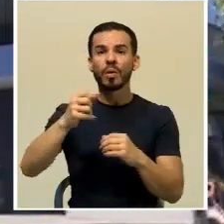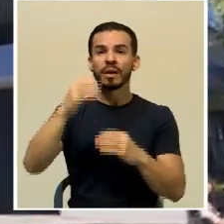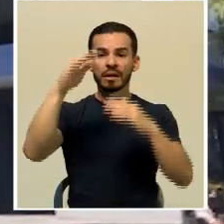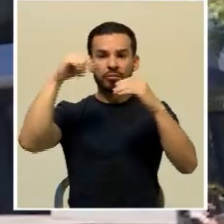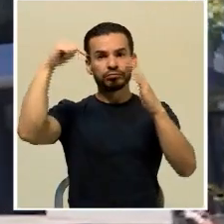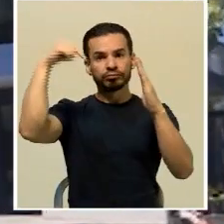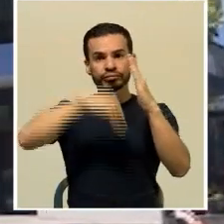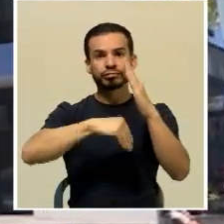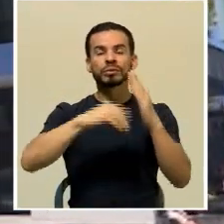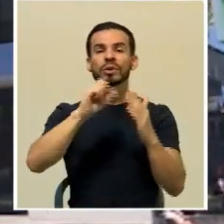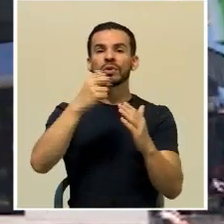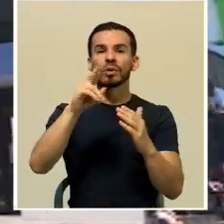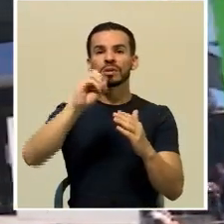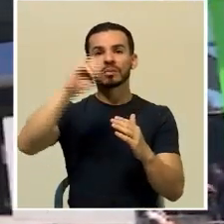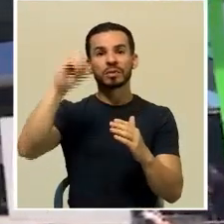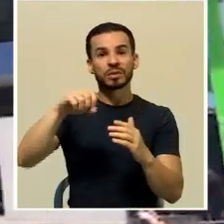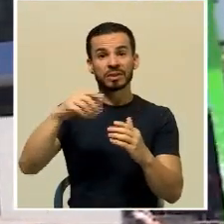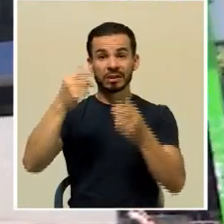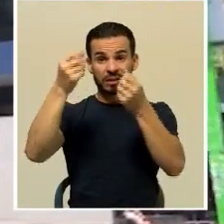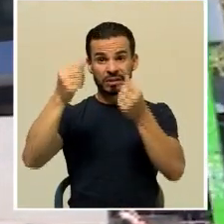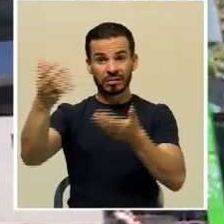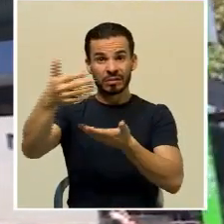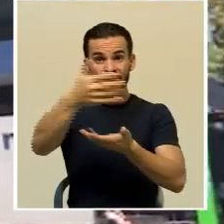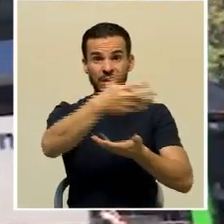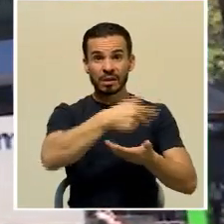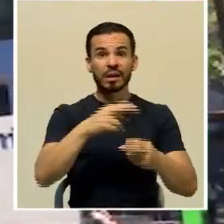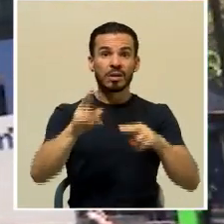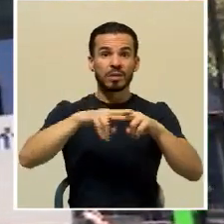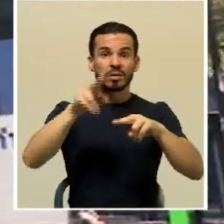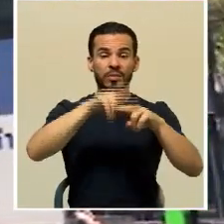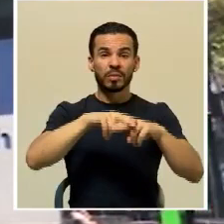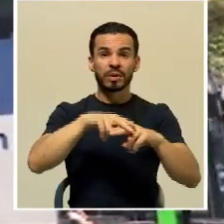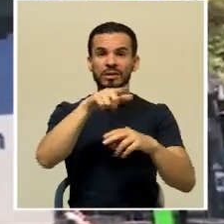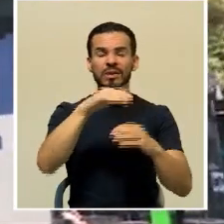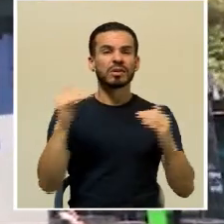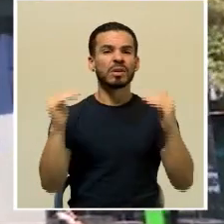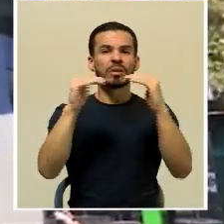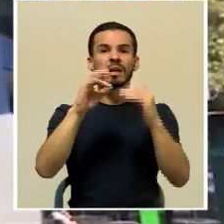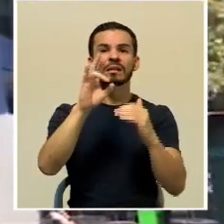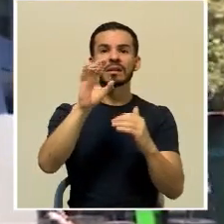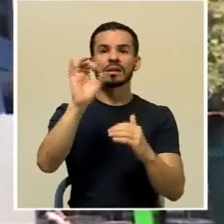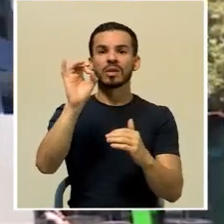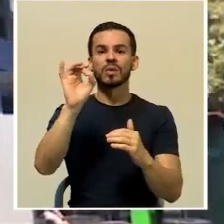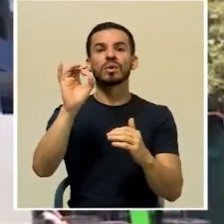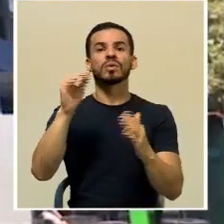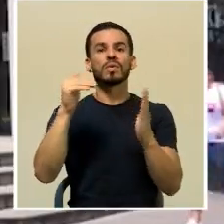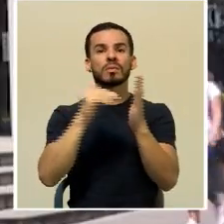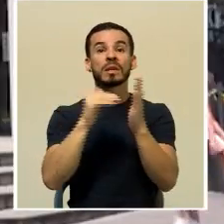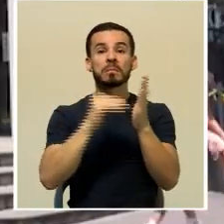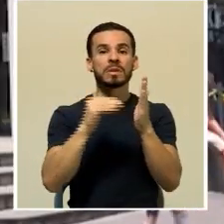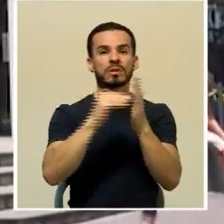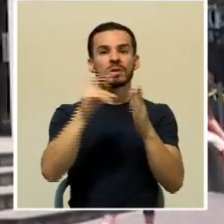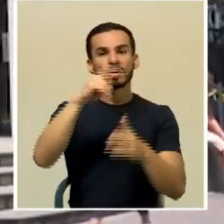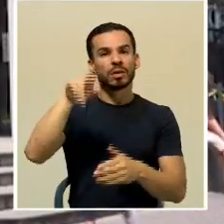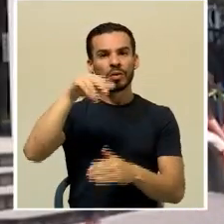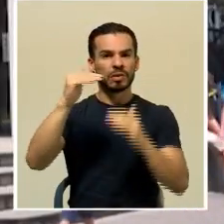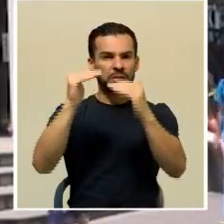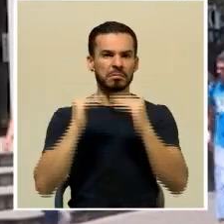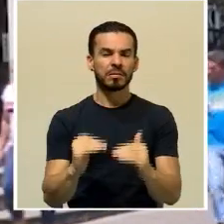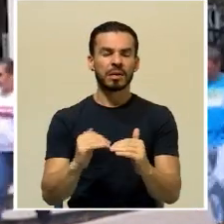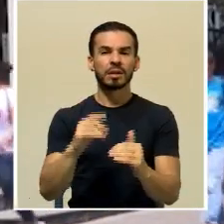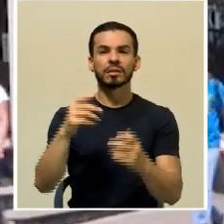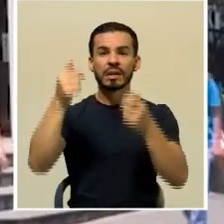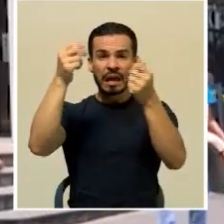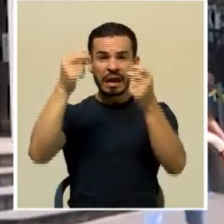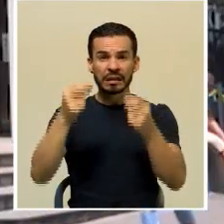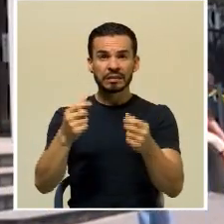del 12% en los ingresos tributarios en el primer semestre del año, lo que equivale a 78.000 millones de colones menos. Según